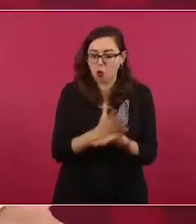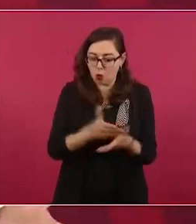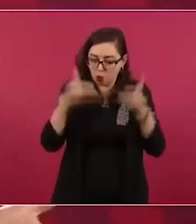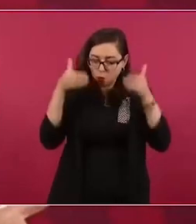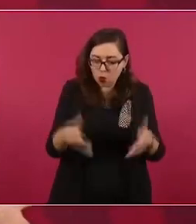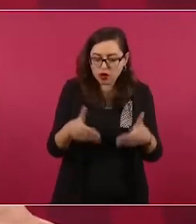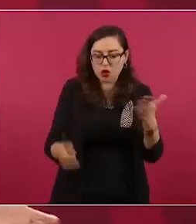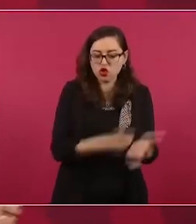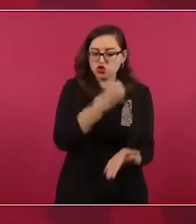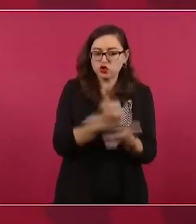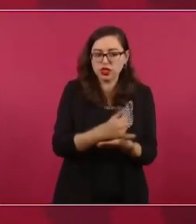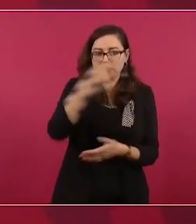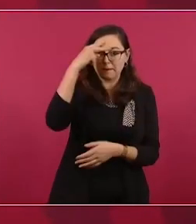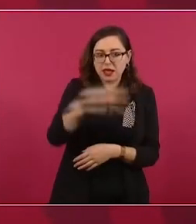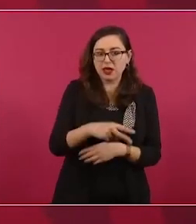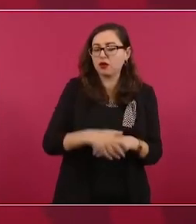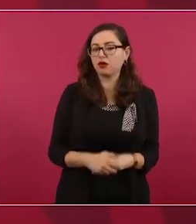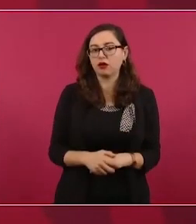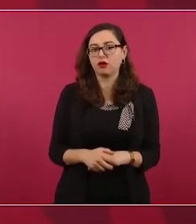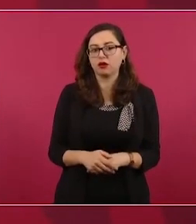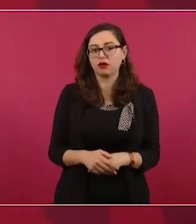para todo el país, 20 mil.